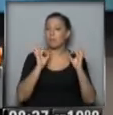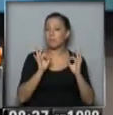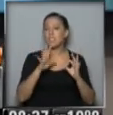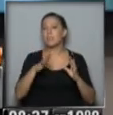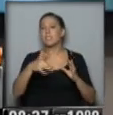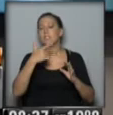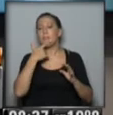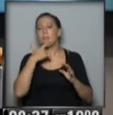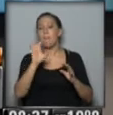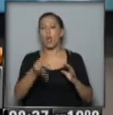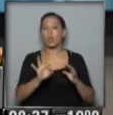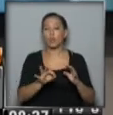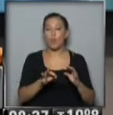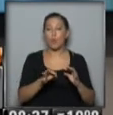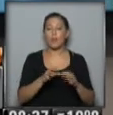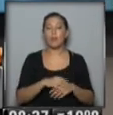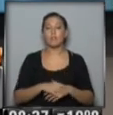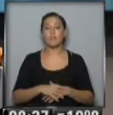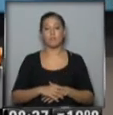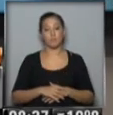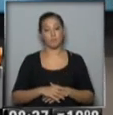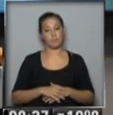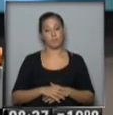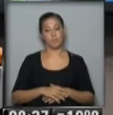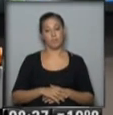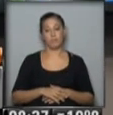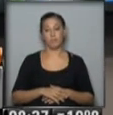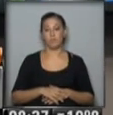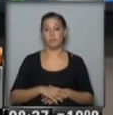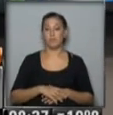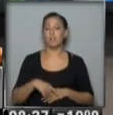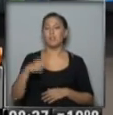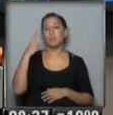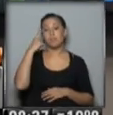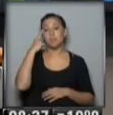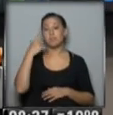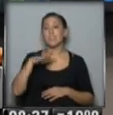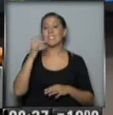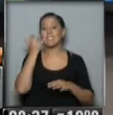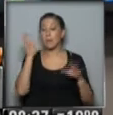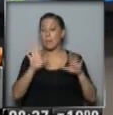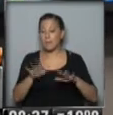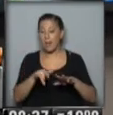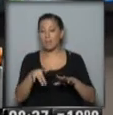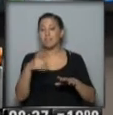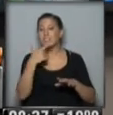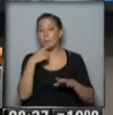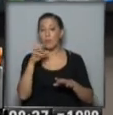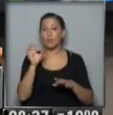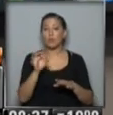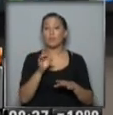septiembre principios de octubre la idea es y tenerlo listo en esos meses es